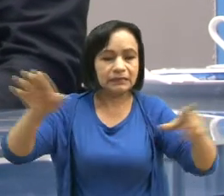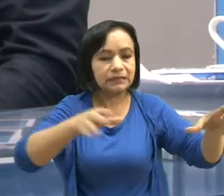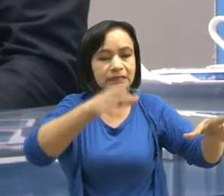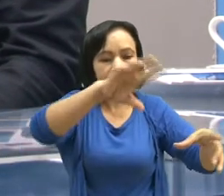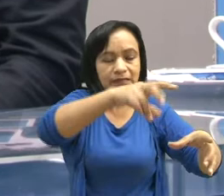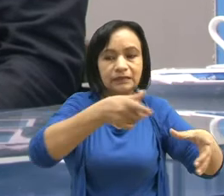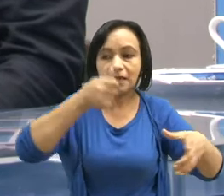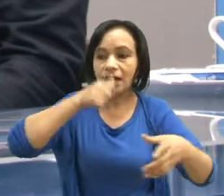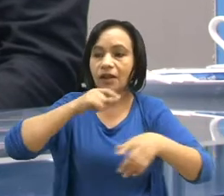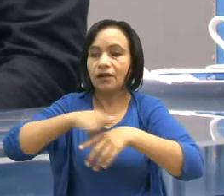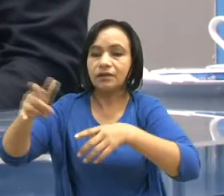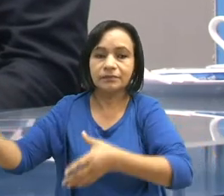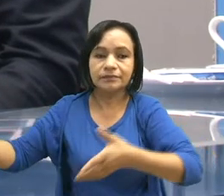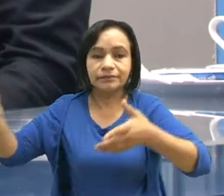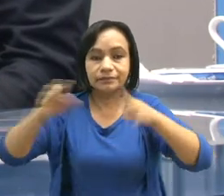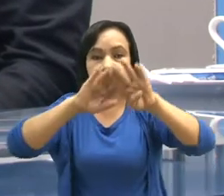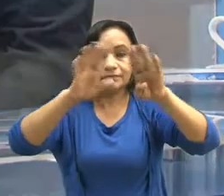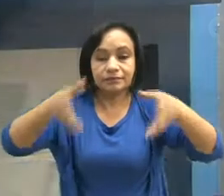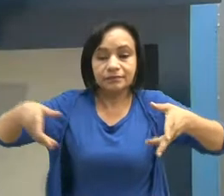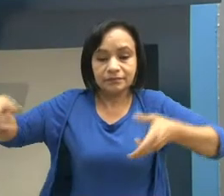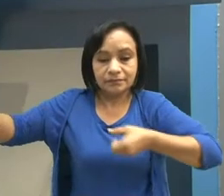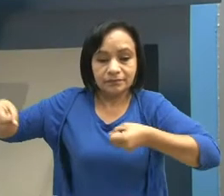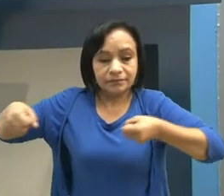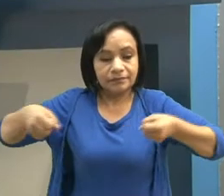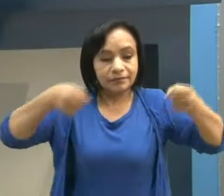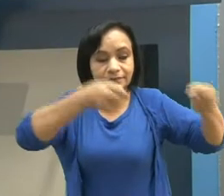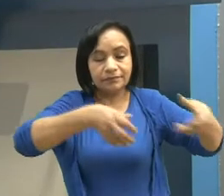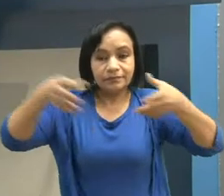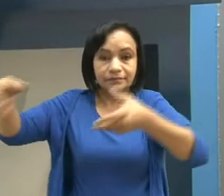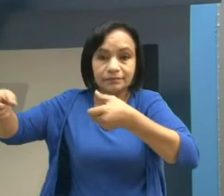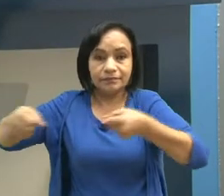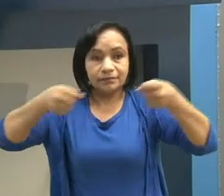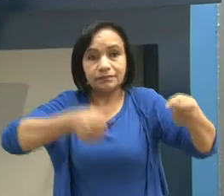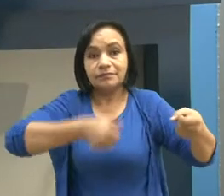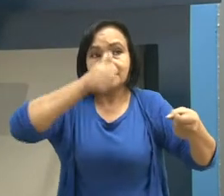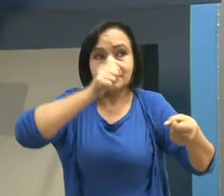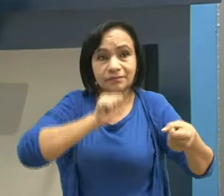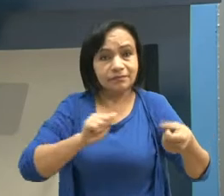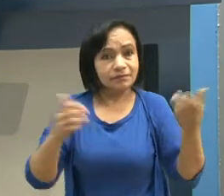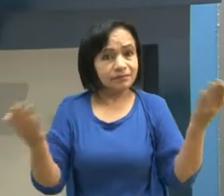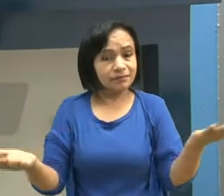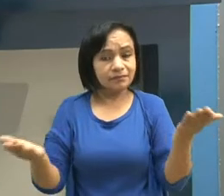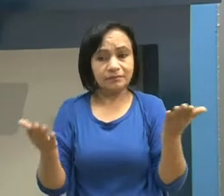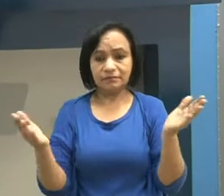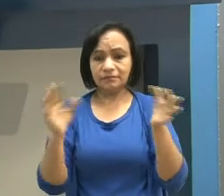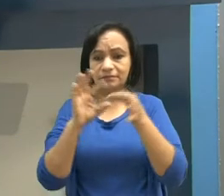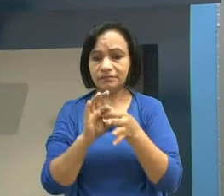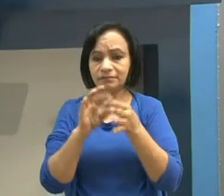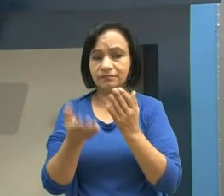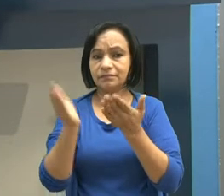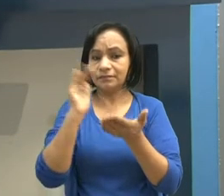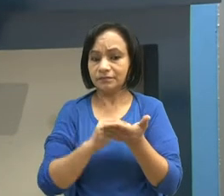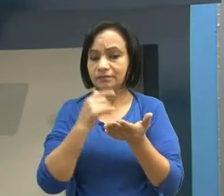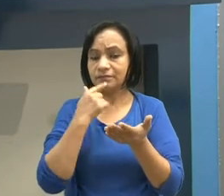que ir a jalar el agua, incluso es la niña o el niño el que tiene que ir a acarrear el agua. Entonces, cuando vos venís sumando, y vuelvo otra vez